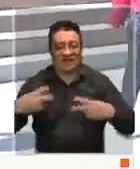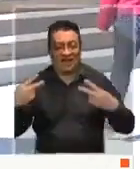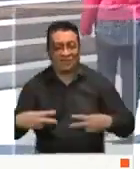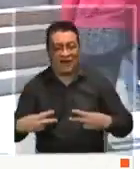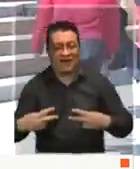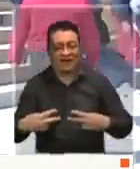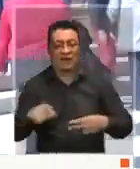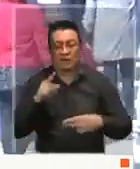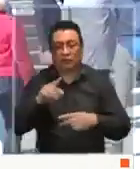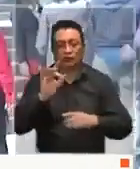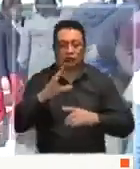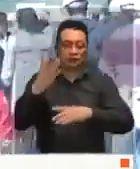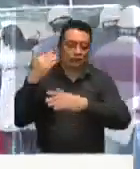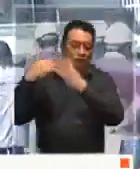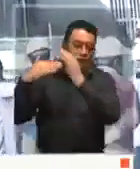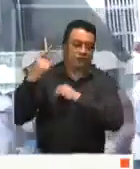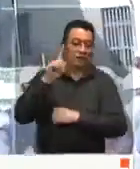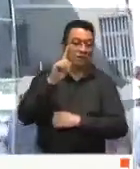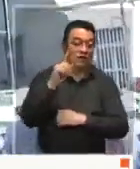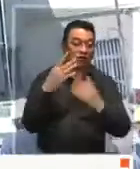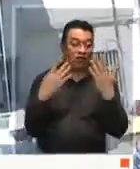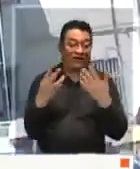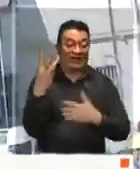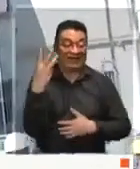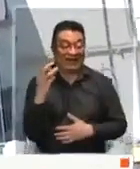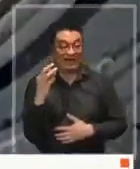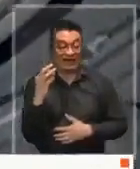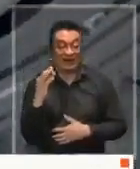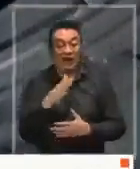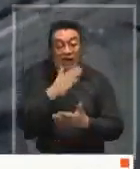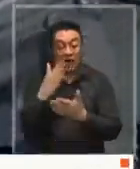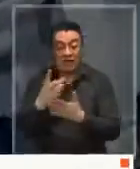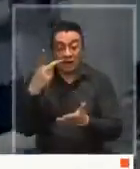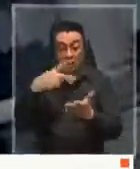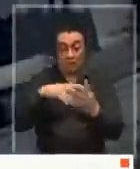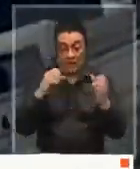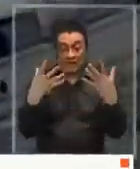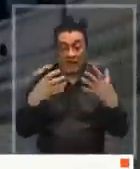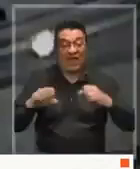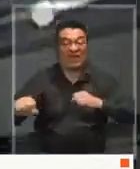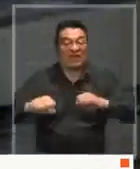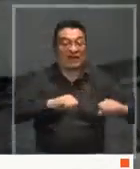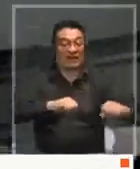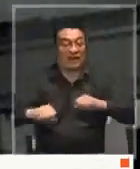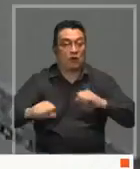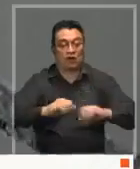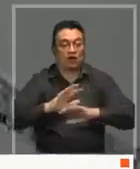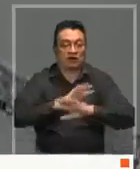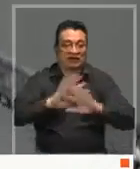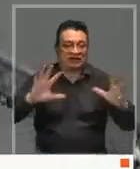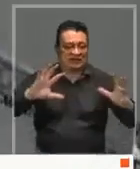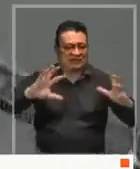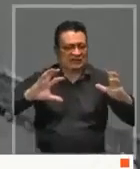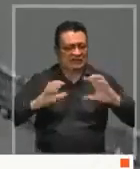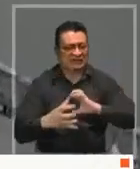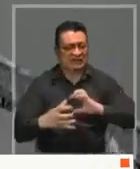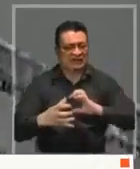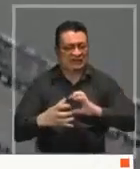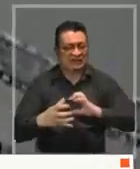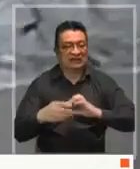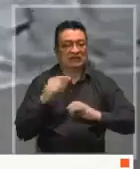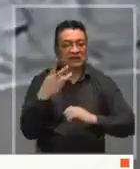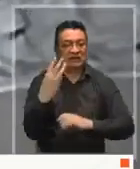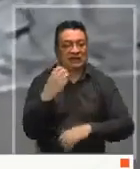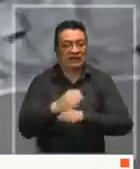joya conservada desde 1930, eso hasta el 2010, cuando el terremoto lo dejó prácticamente en el suelo. 13 años